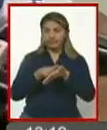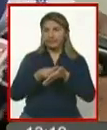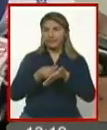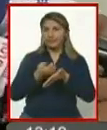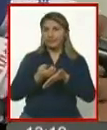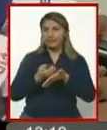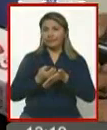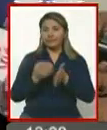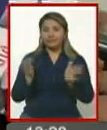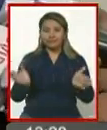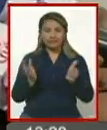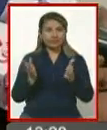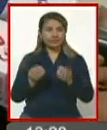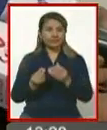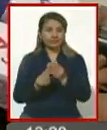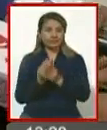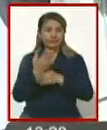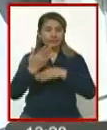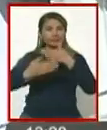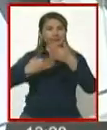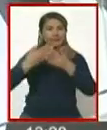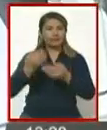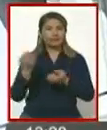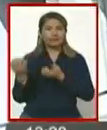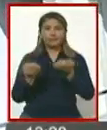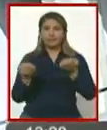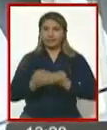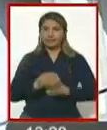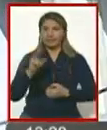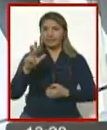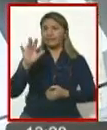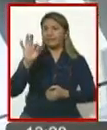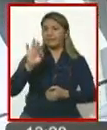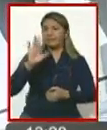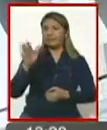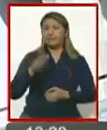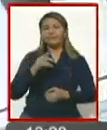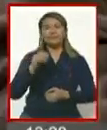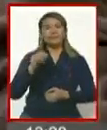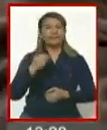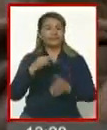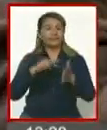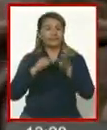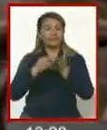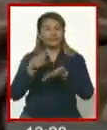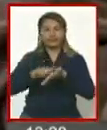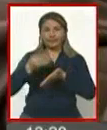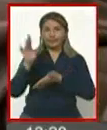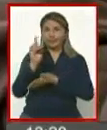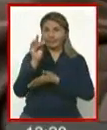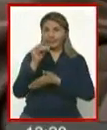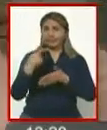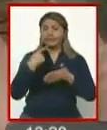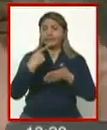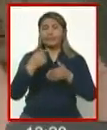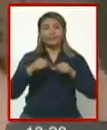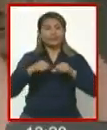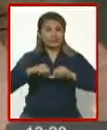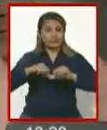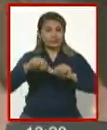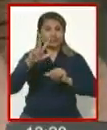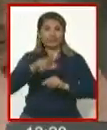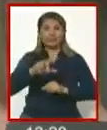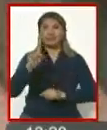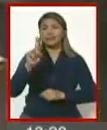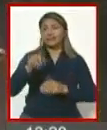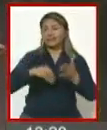a dinamizar la generación de empleo. 3,45% era la tasa de referencia en moneda nacional que estaba vigente entre el